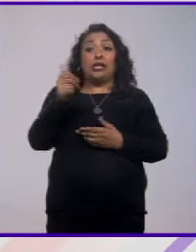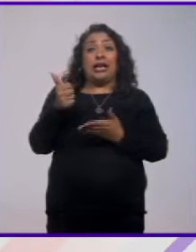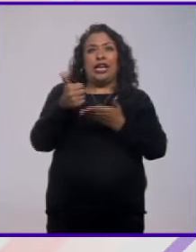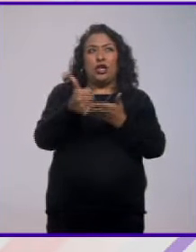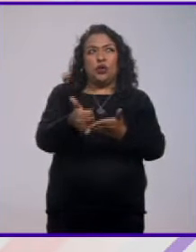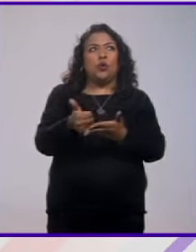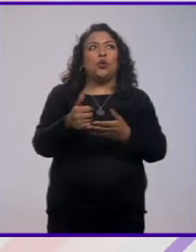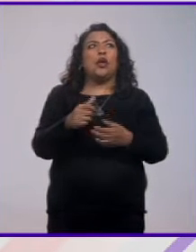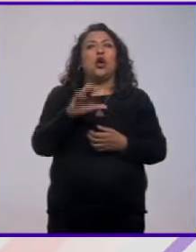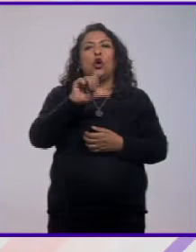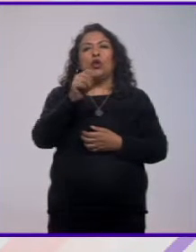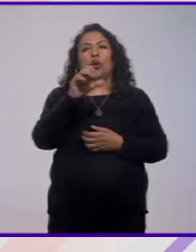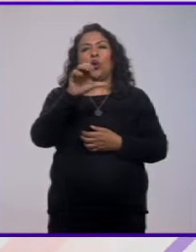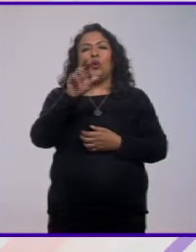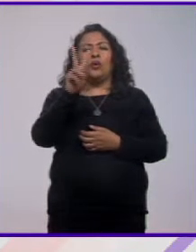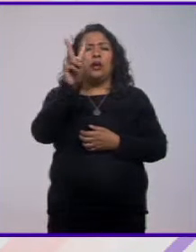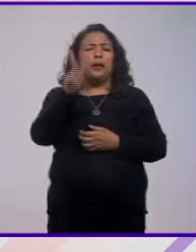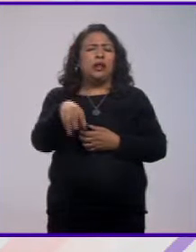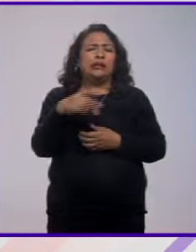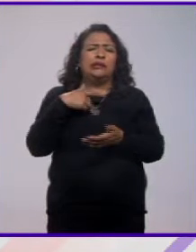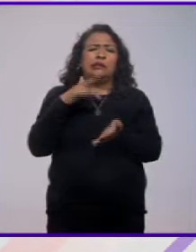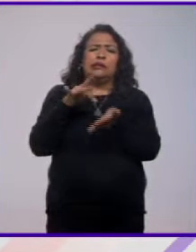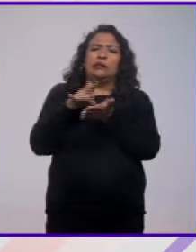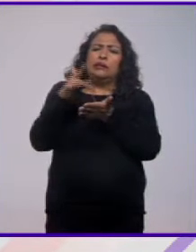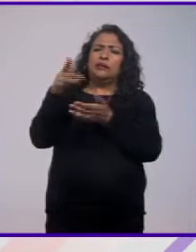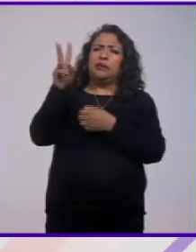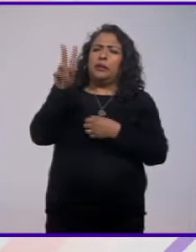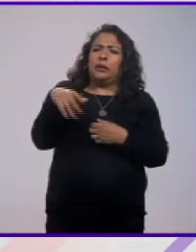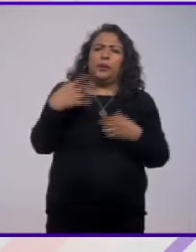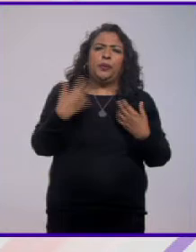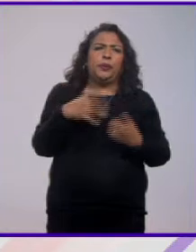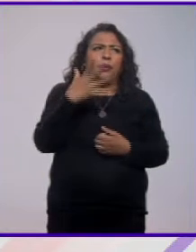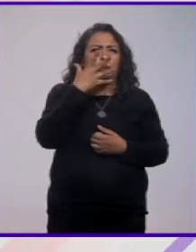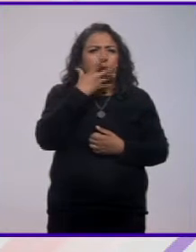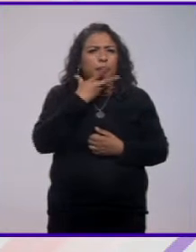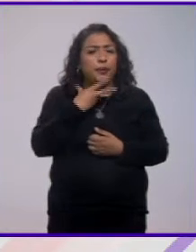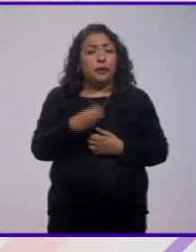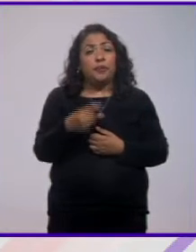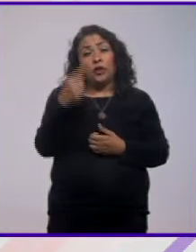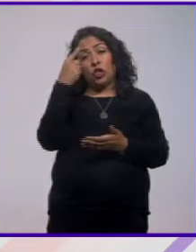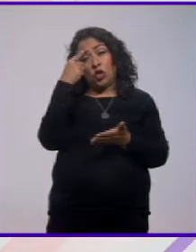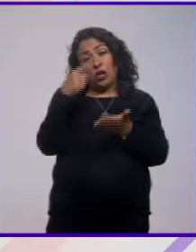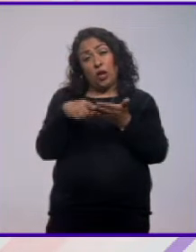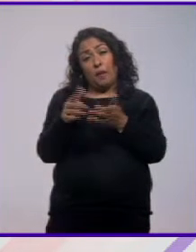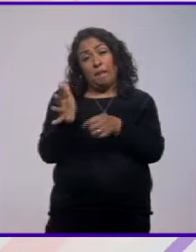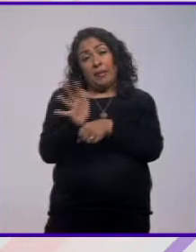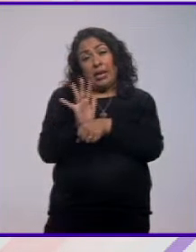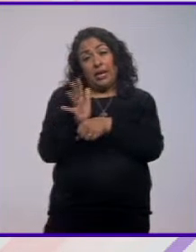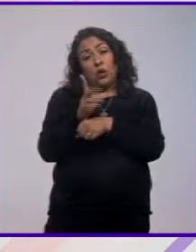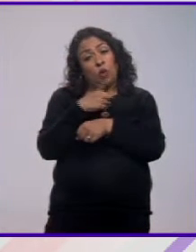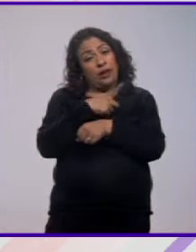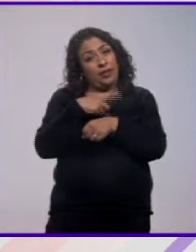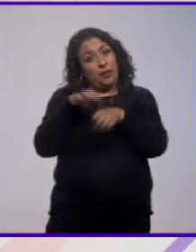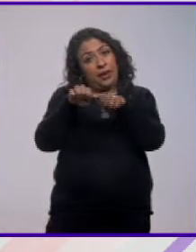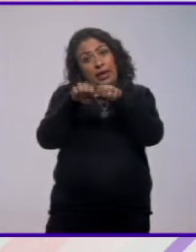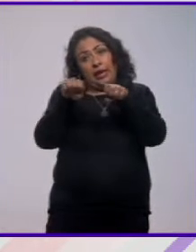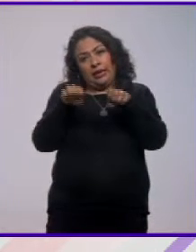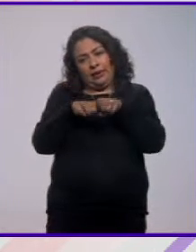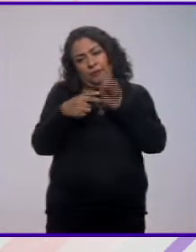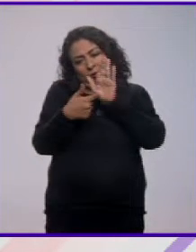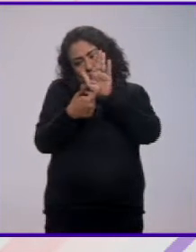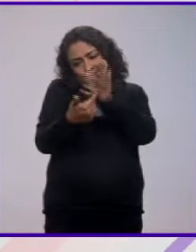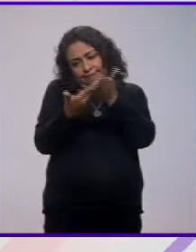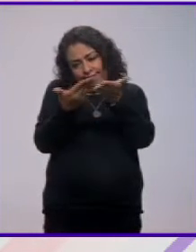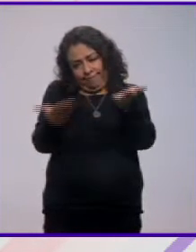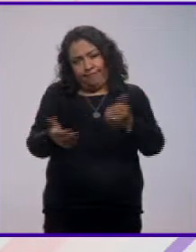del crew, que no me voy a cansar de agradecerlo, maravilloso, ¿no? Porque yo creo que una película se construye en equipo y este es el ejemplo